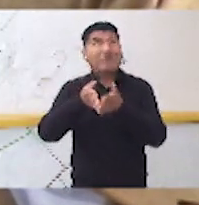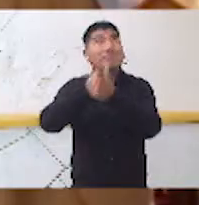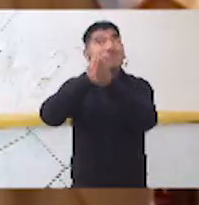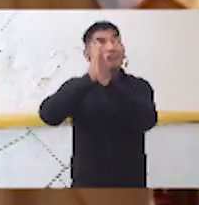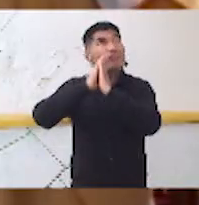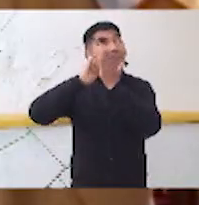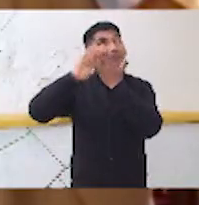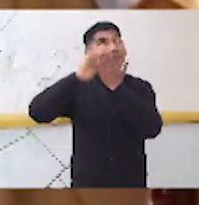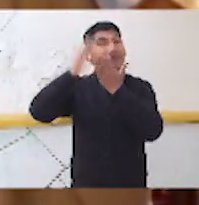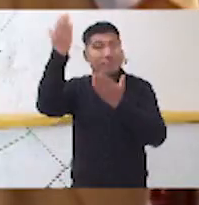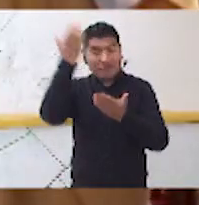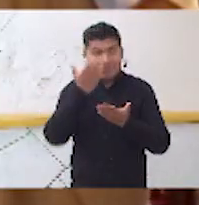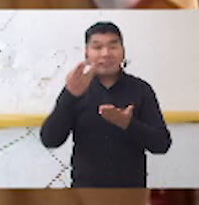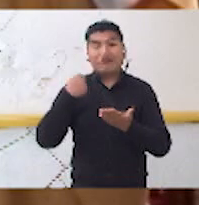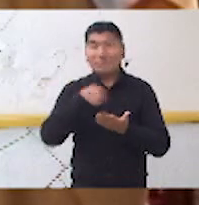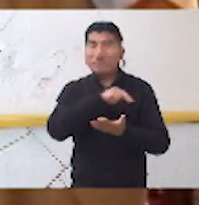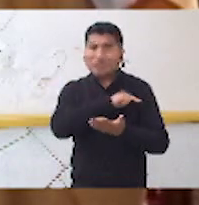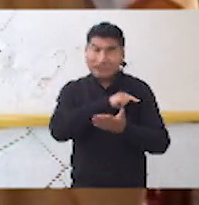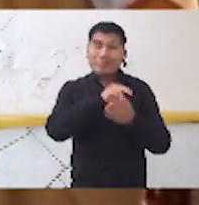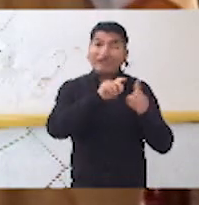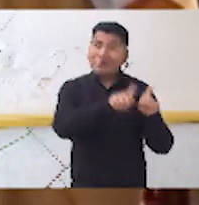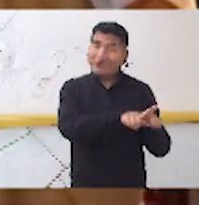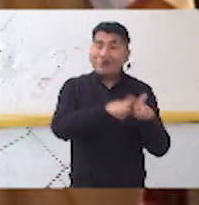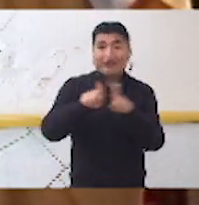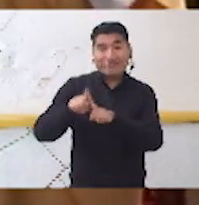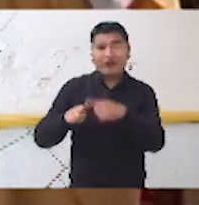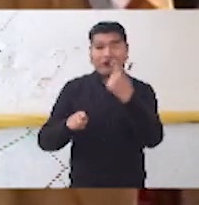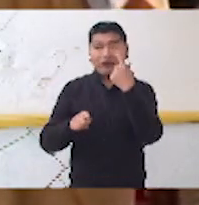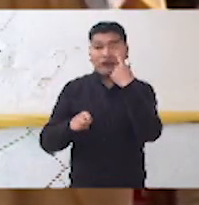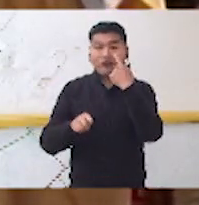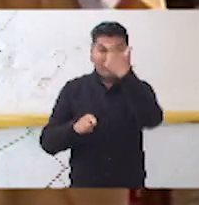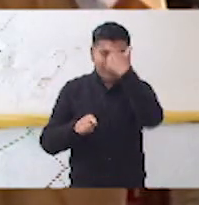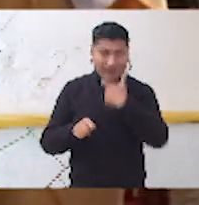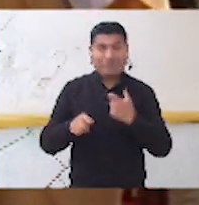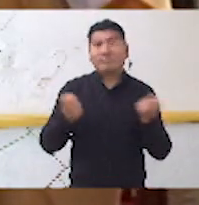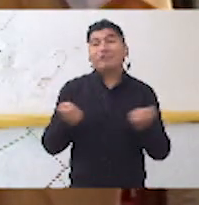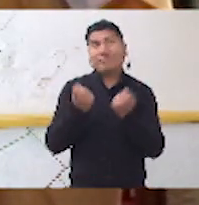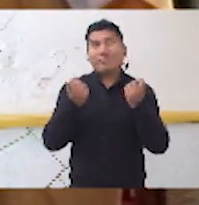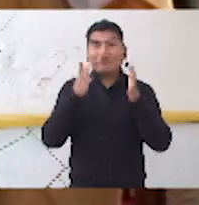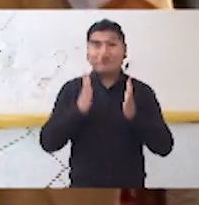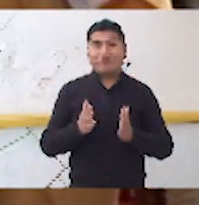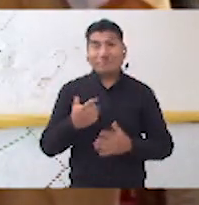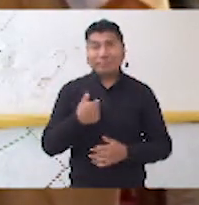de nosotros, que también nos reconocemos pecadores.